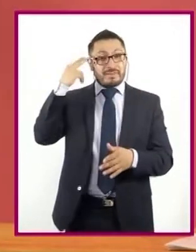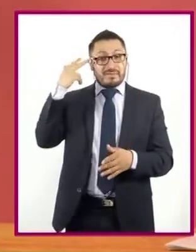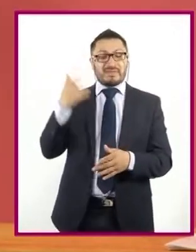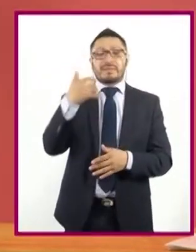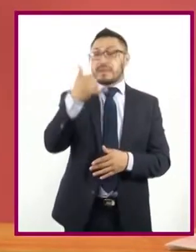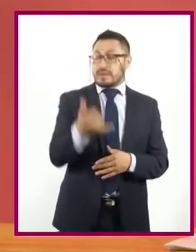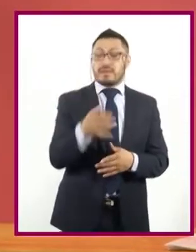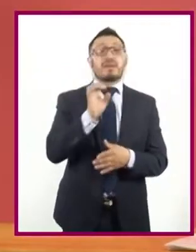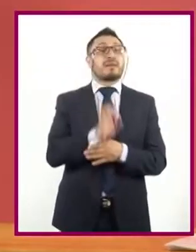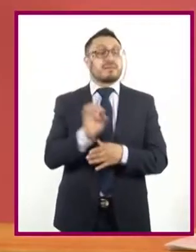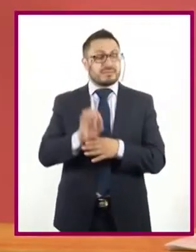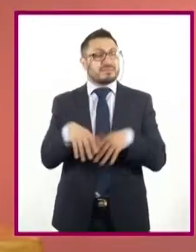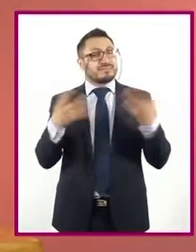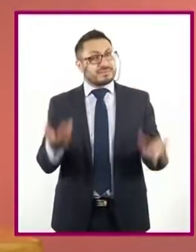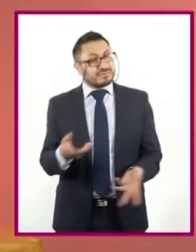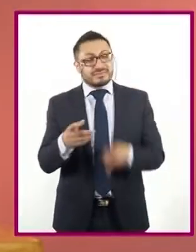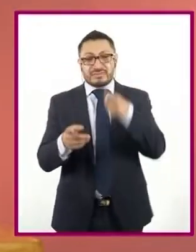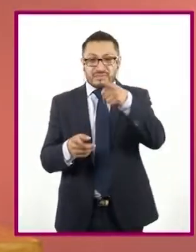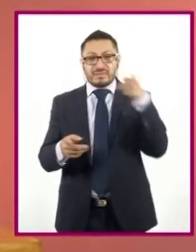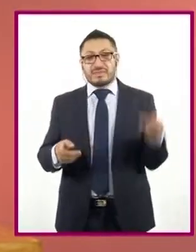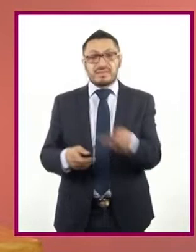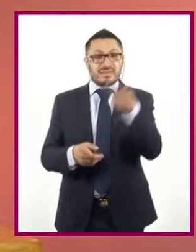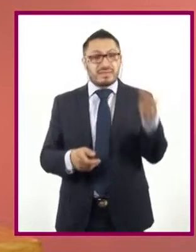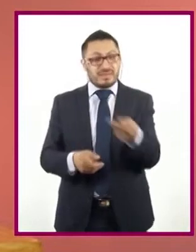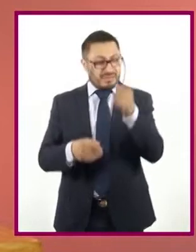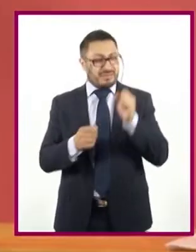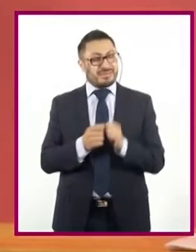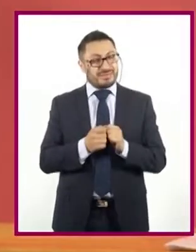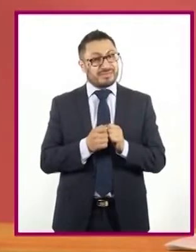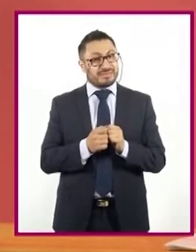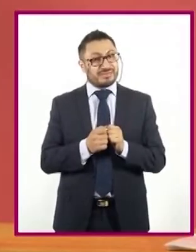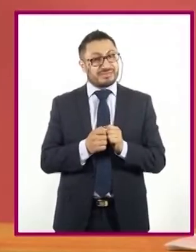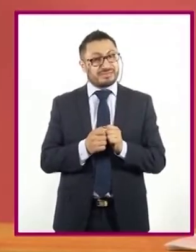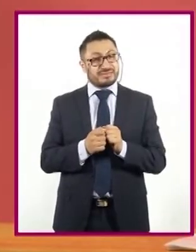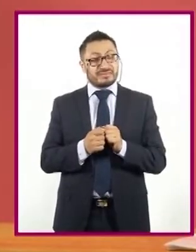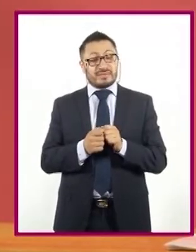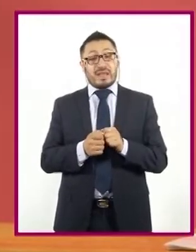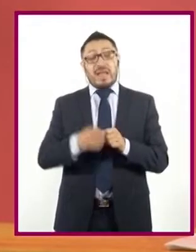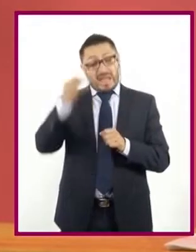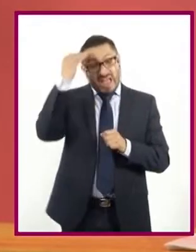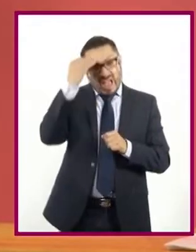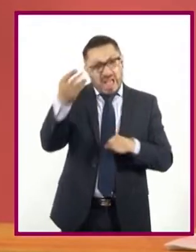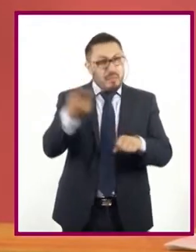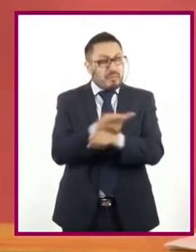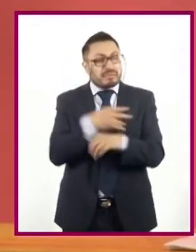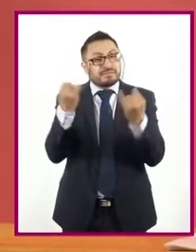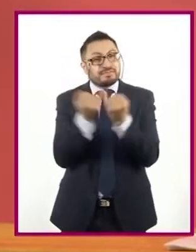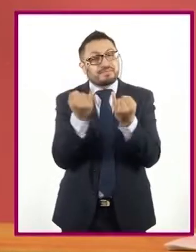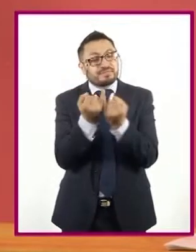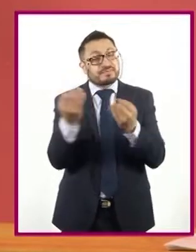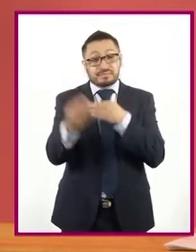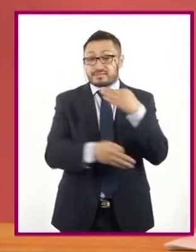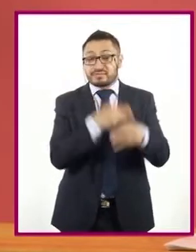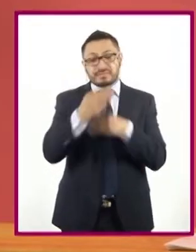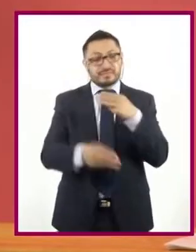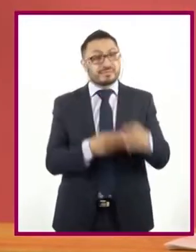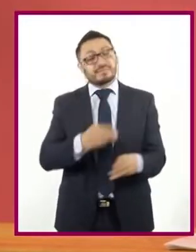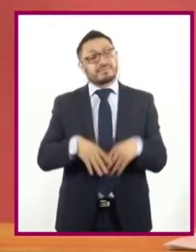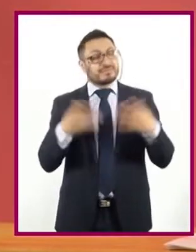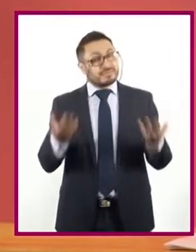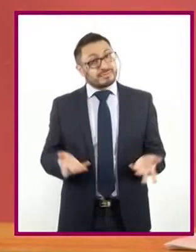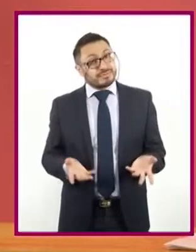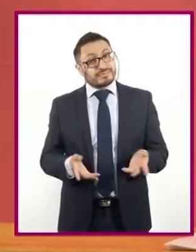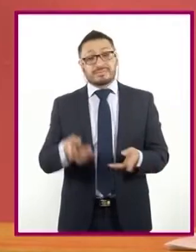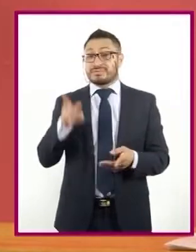y entonces, como preguntaste al final de la cápsula, ¿transcurre el tiempo de la misma forma? De acuerdo